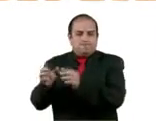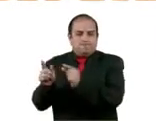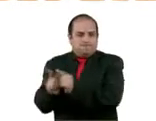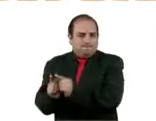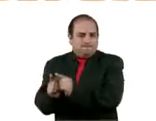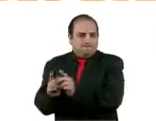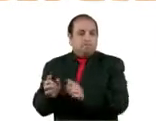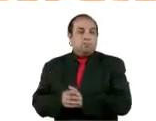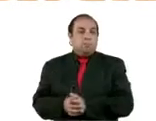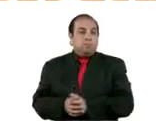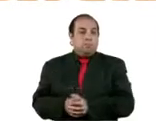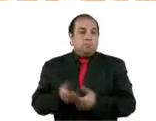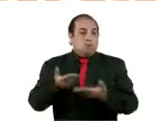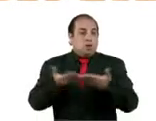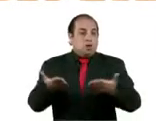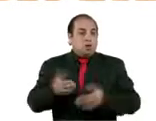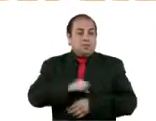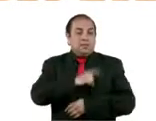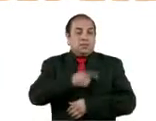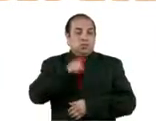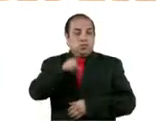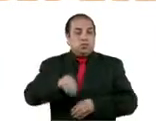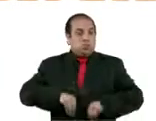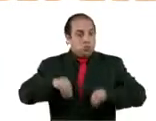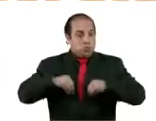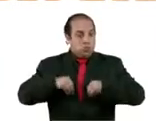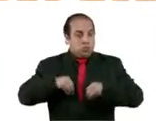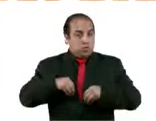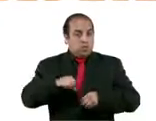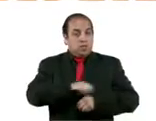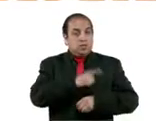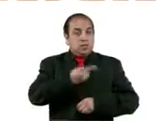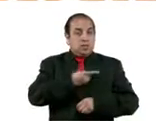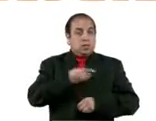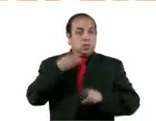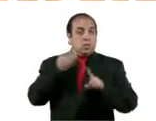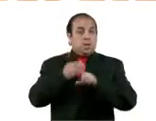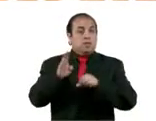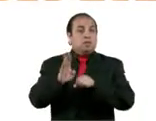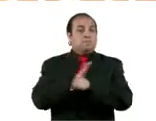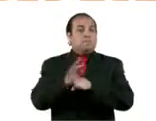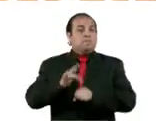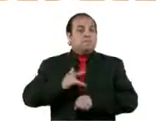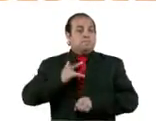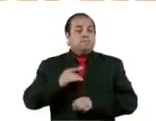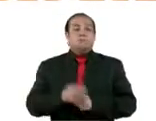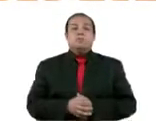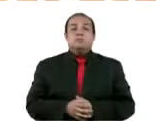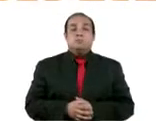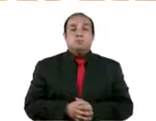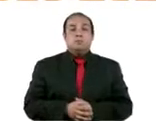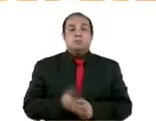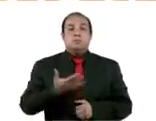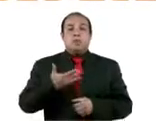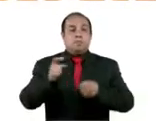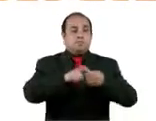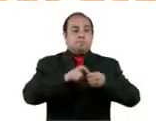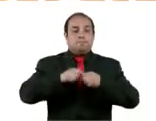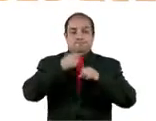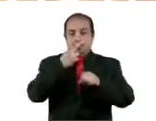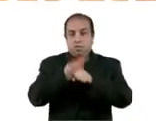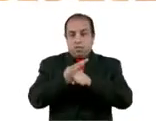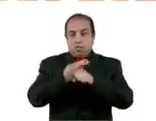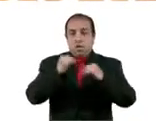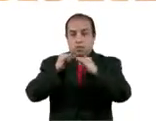La ventaja de Salud en tu Vida, Salud para el Bienestar, es que articula el accionar de muchos secretarías, entes de